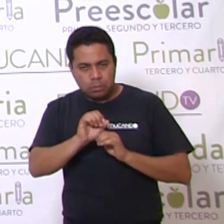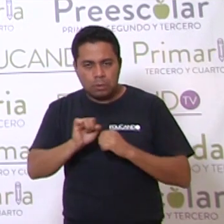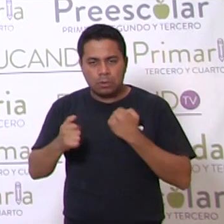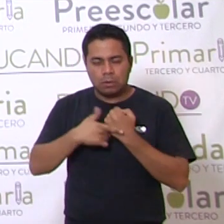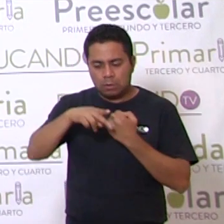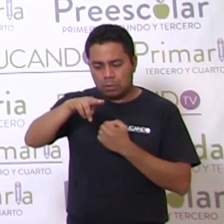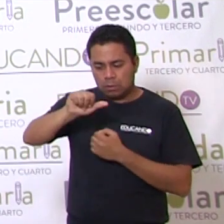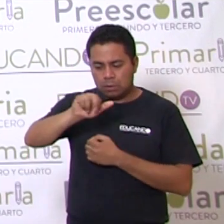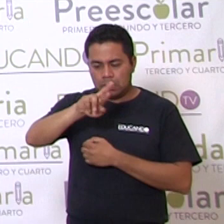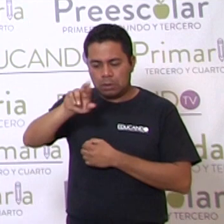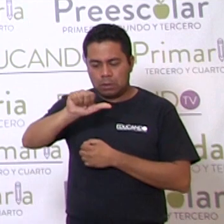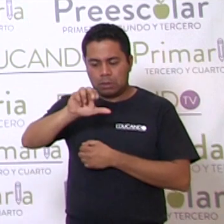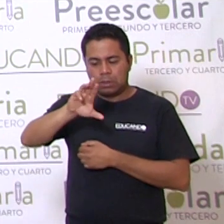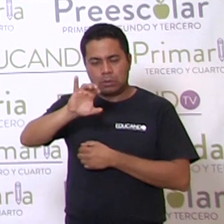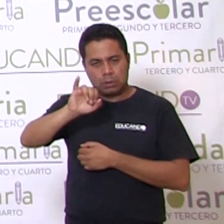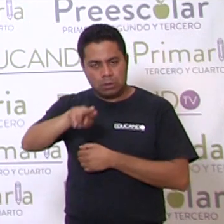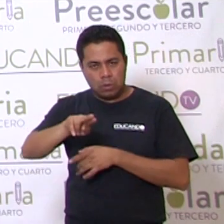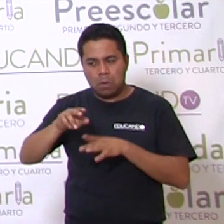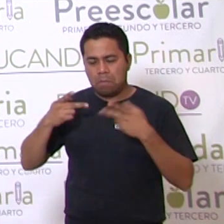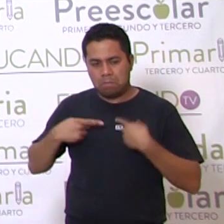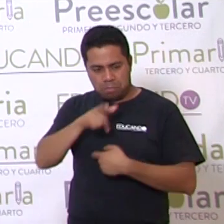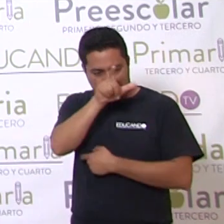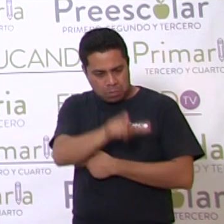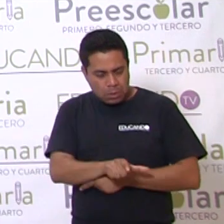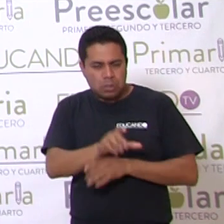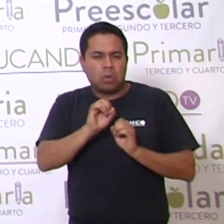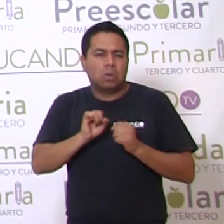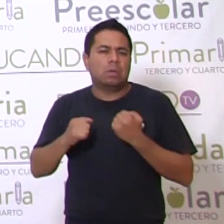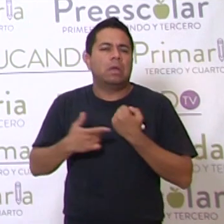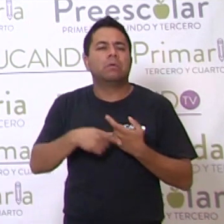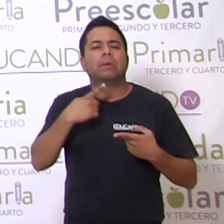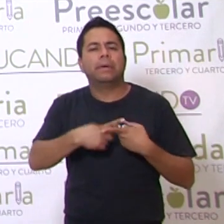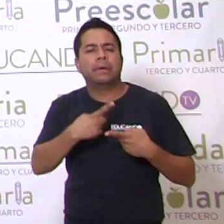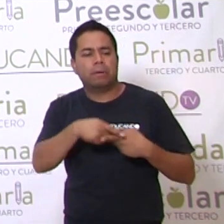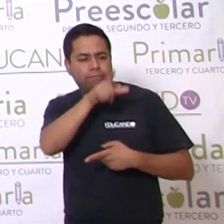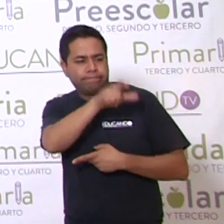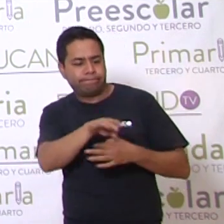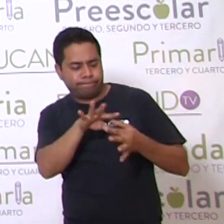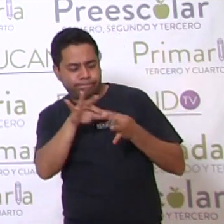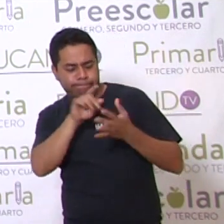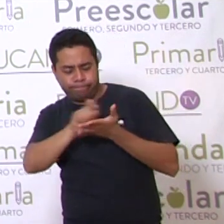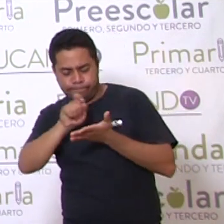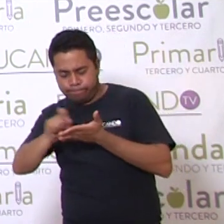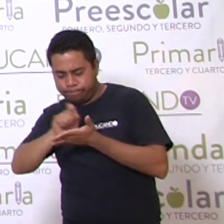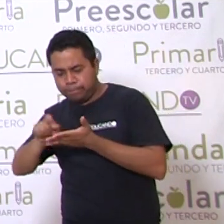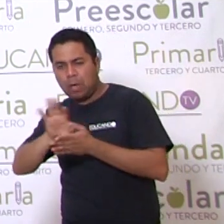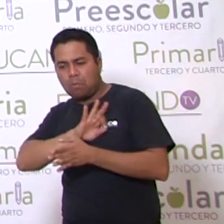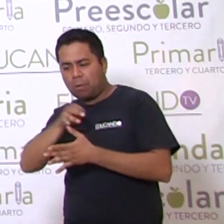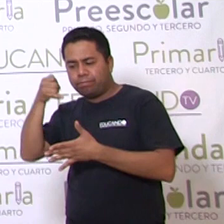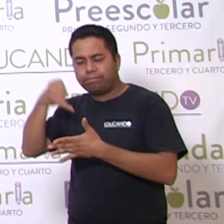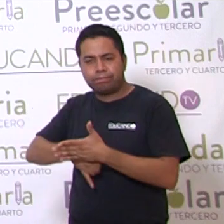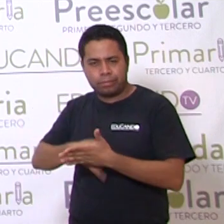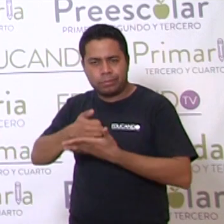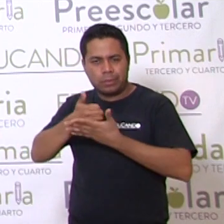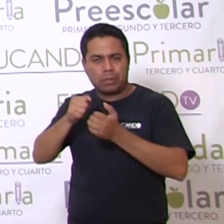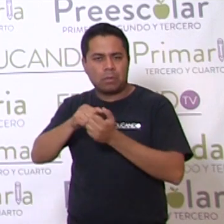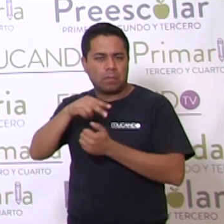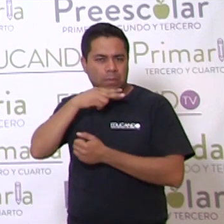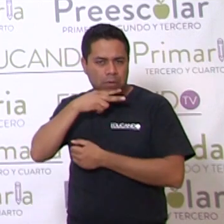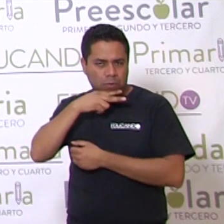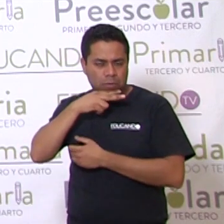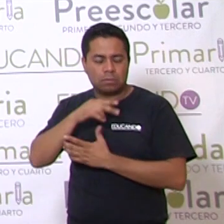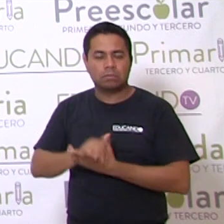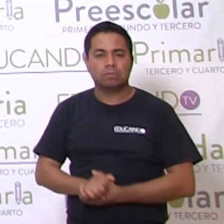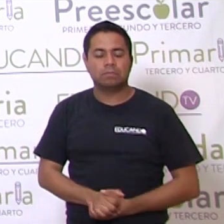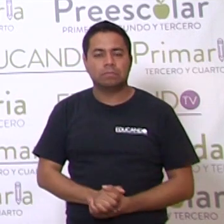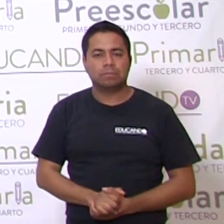narración del sujeto o la persona de quien estemos hablando, ¿correcto? Bien. Ya comprendimos también lo que